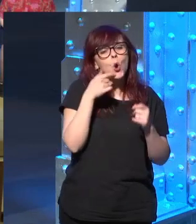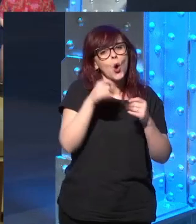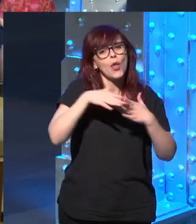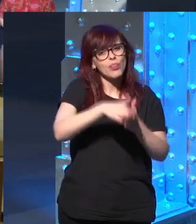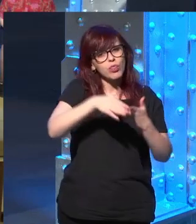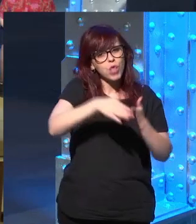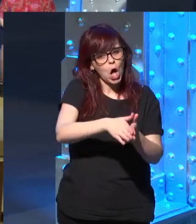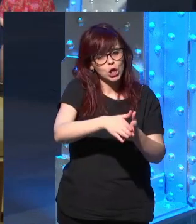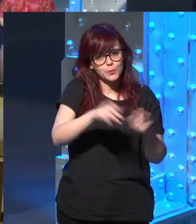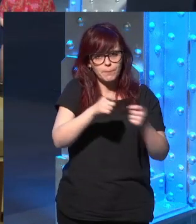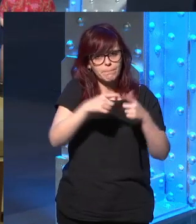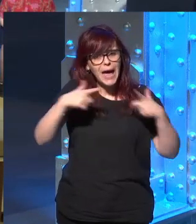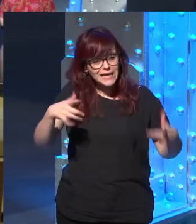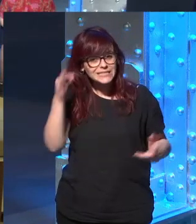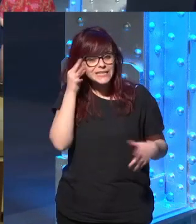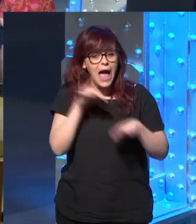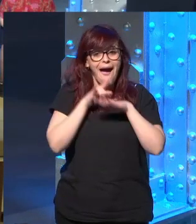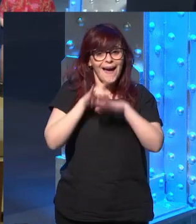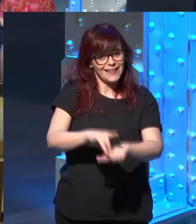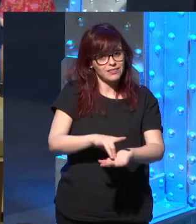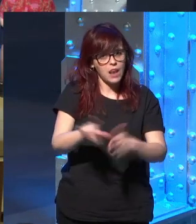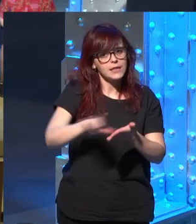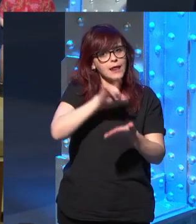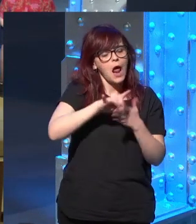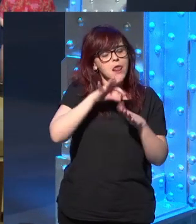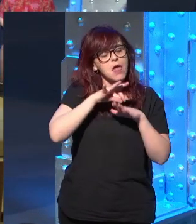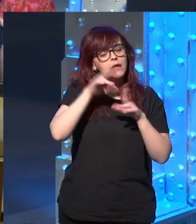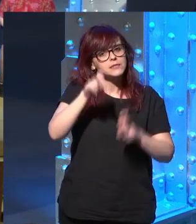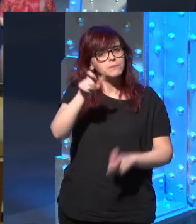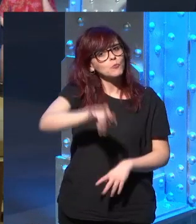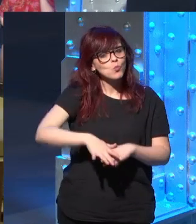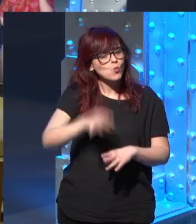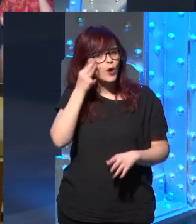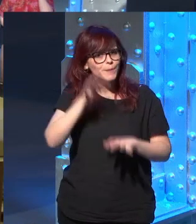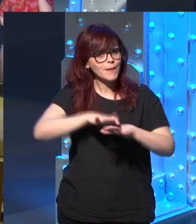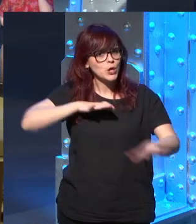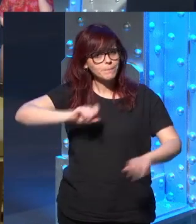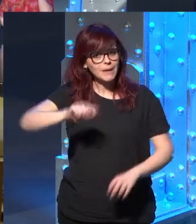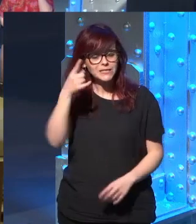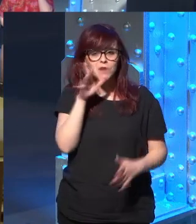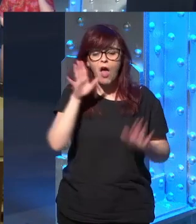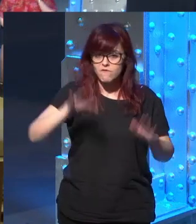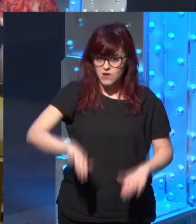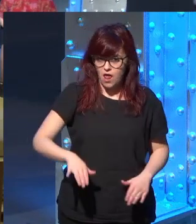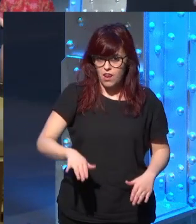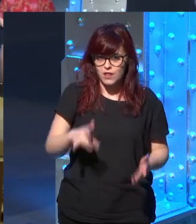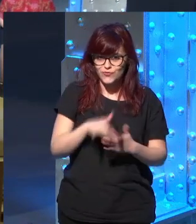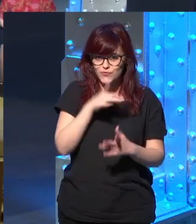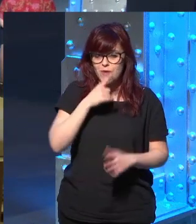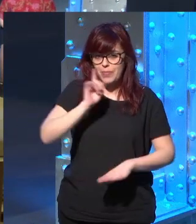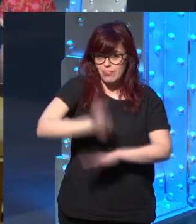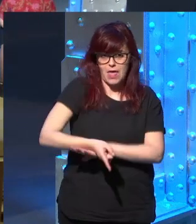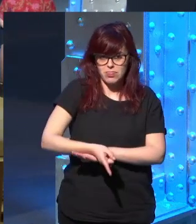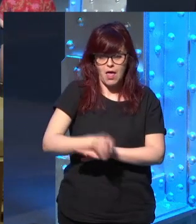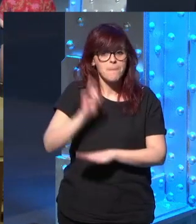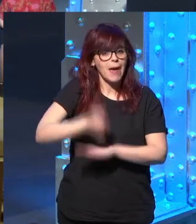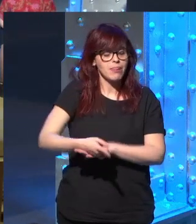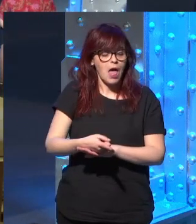todo mujeres, las agentes literarias son casi todo mujeres, pero los que al final ponen... dictan, ¿no?